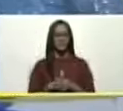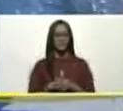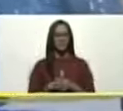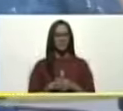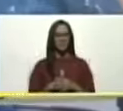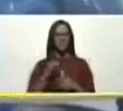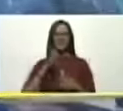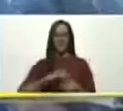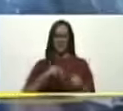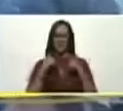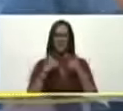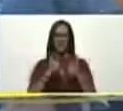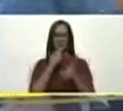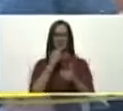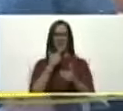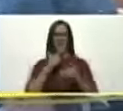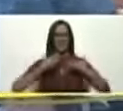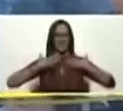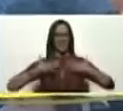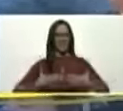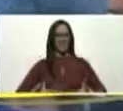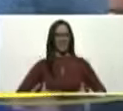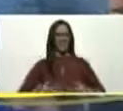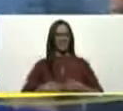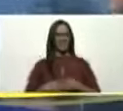Está bien bonita esa camisa, ¿viste?